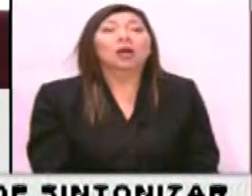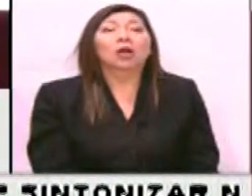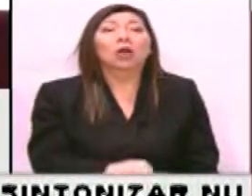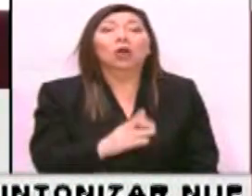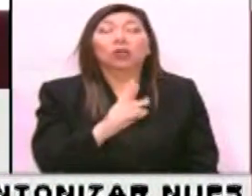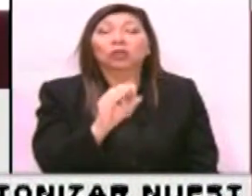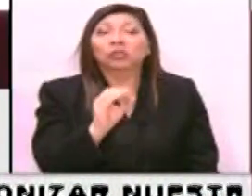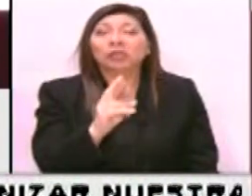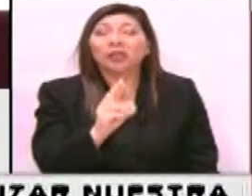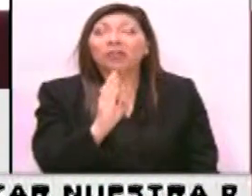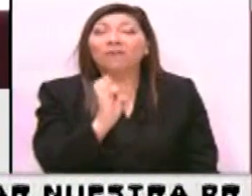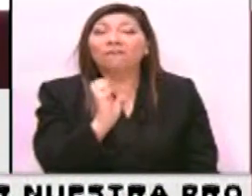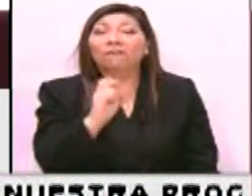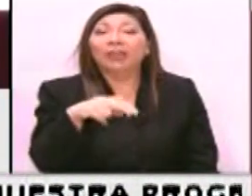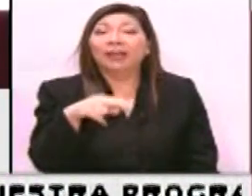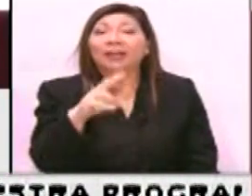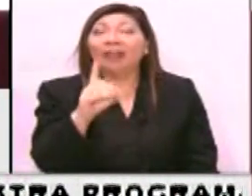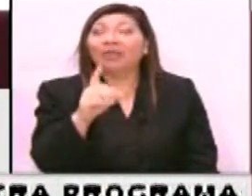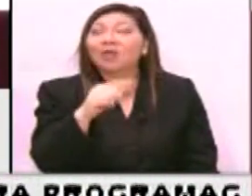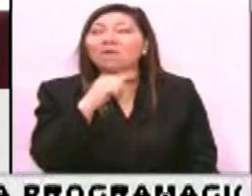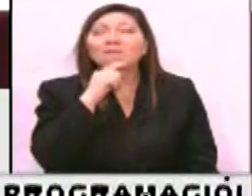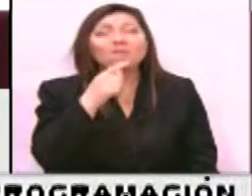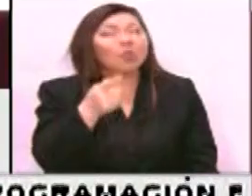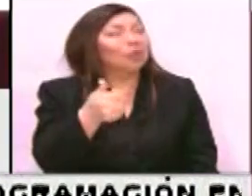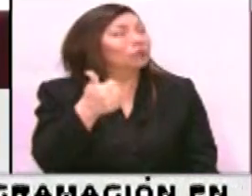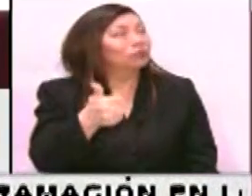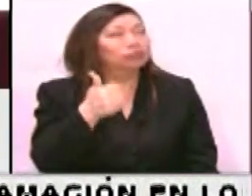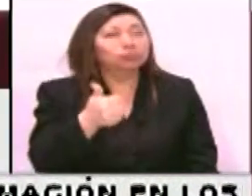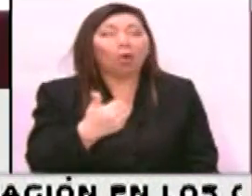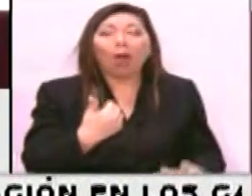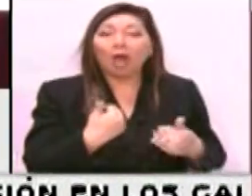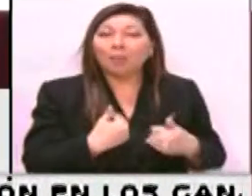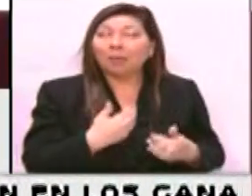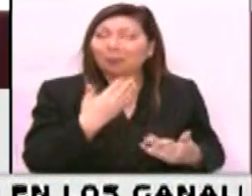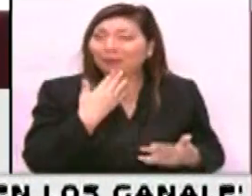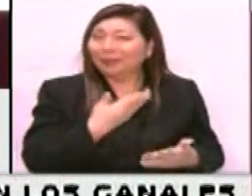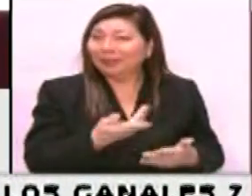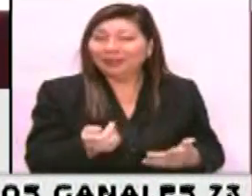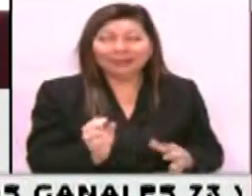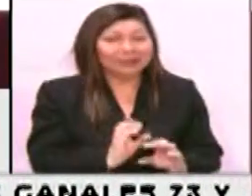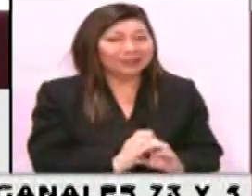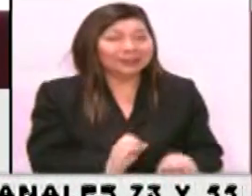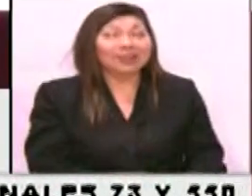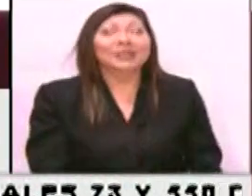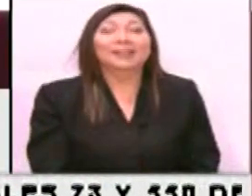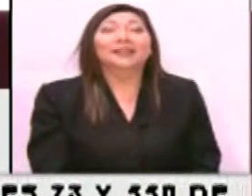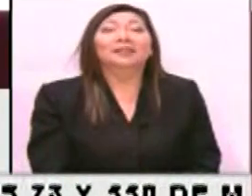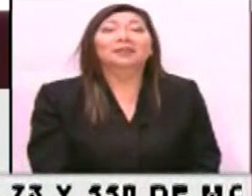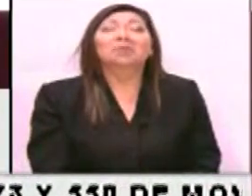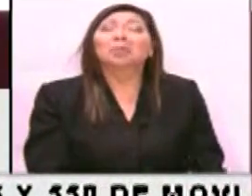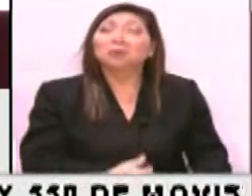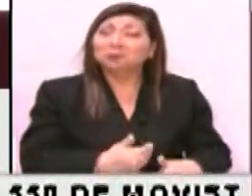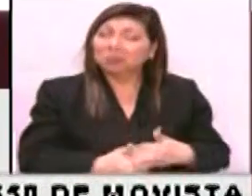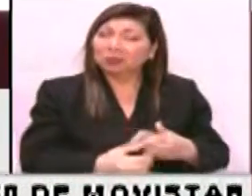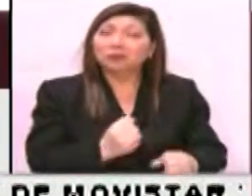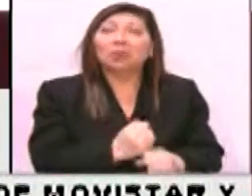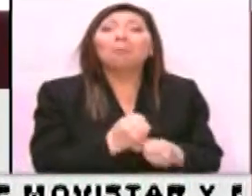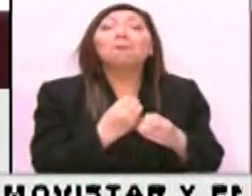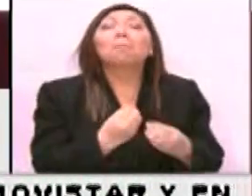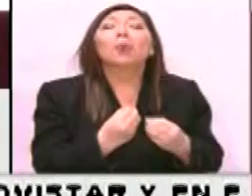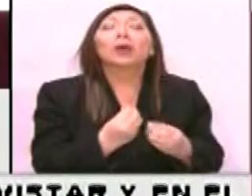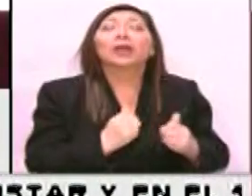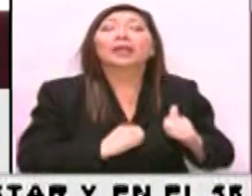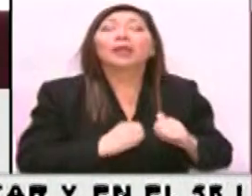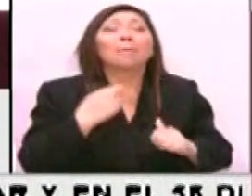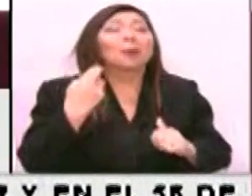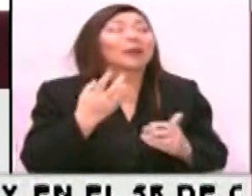Fernández Figueroa, que es una magnífica abogada y de la que nadie puede decir una palabra, y que siguieron ejerciendo. ¿Por qué? Porque la